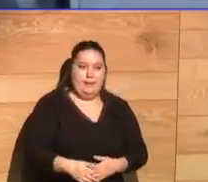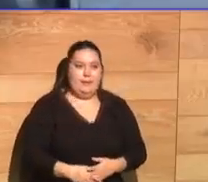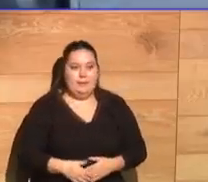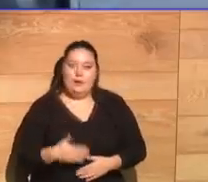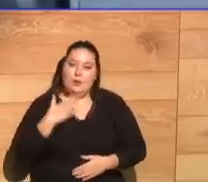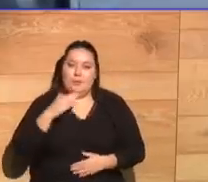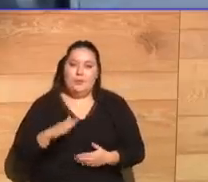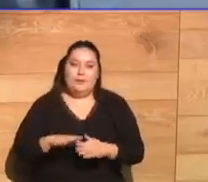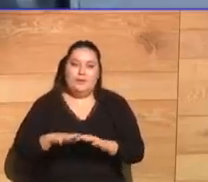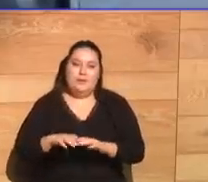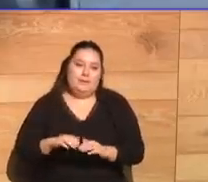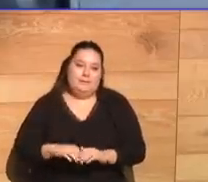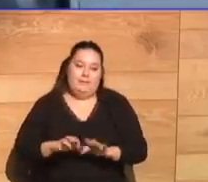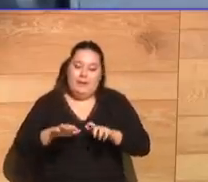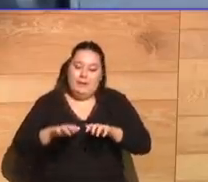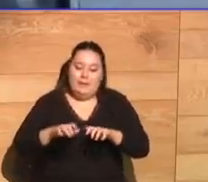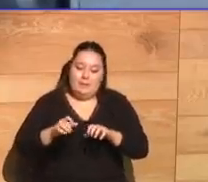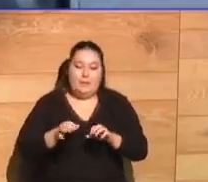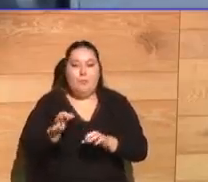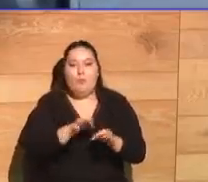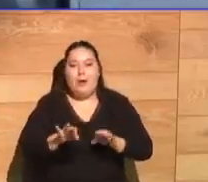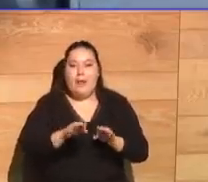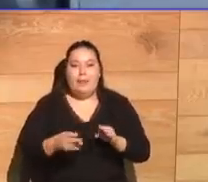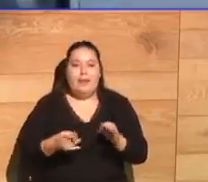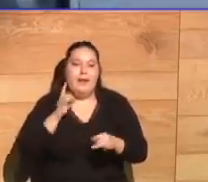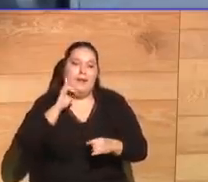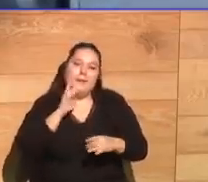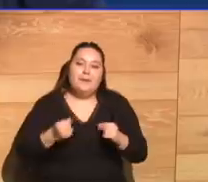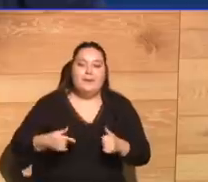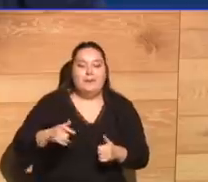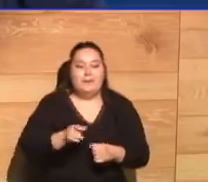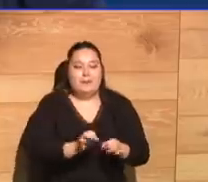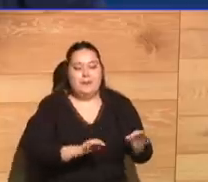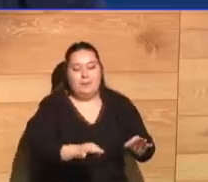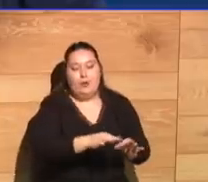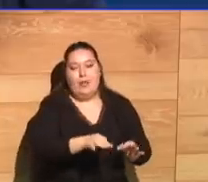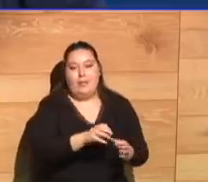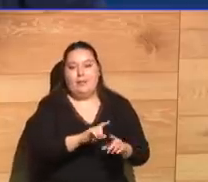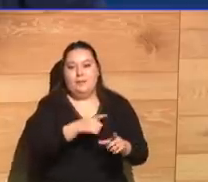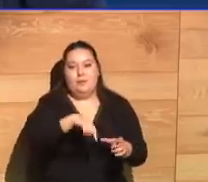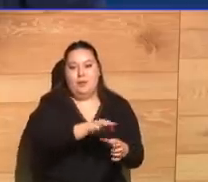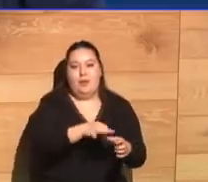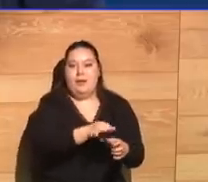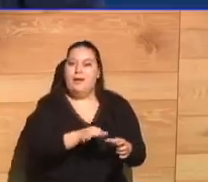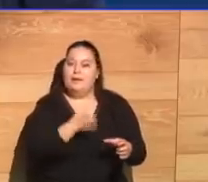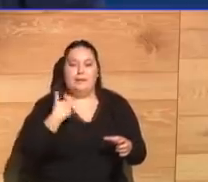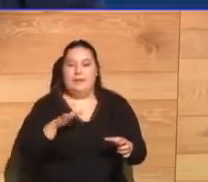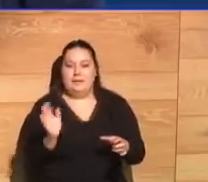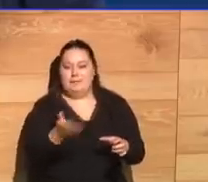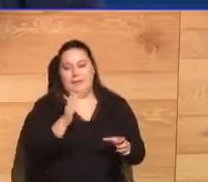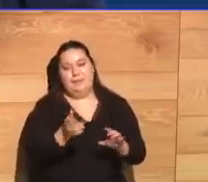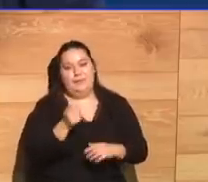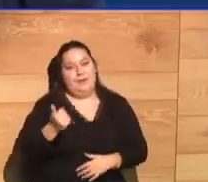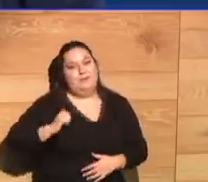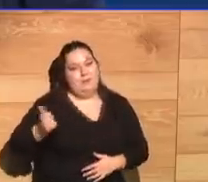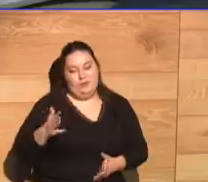registradora y cerrarla, ¿no? Ajá. Remueves así las monedas. Eso es. Y luego pones un platito como con unas vueltas falsas. A mí me han hecho ese truco, ¿eh? Ahora ya no, pero hace